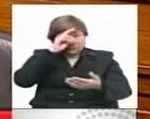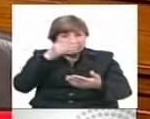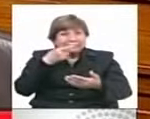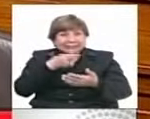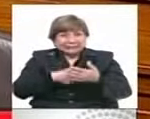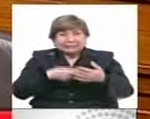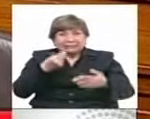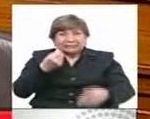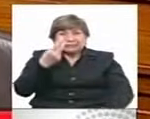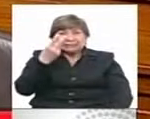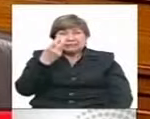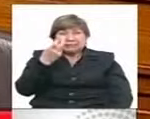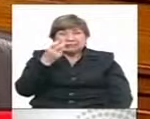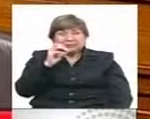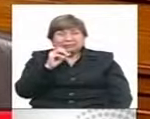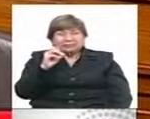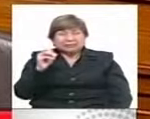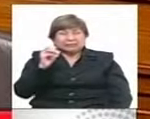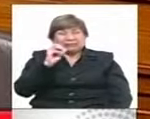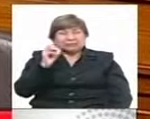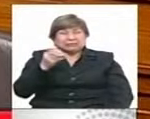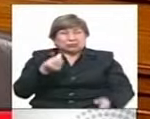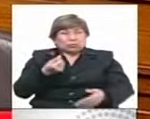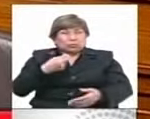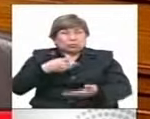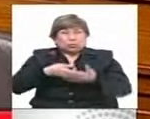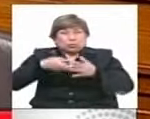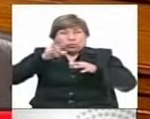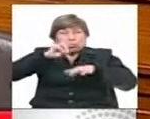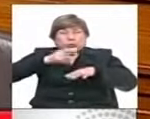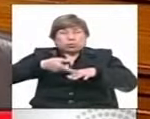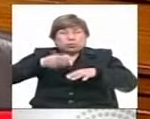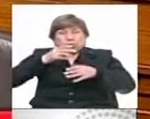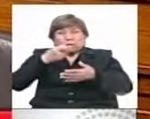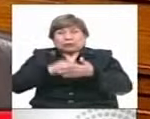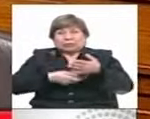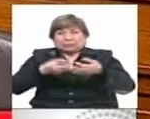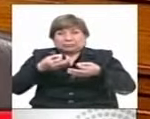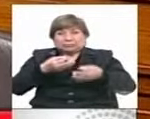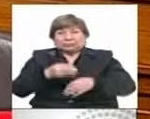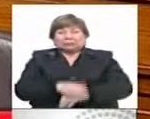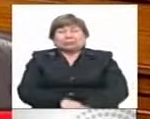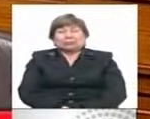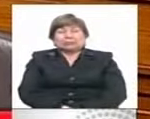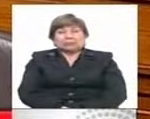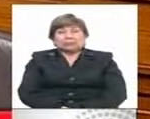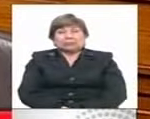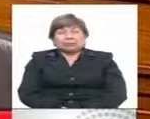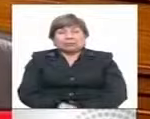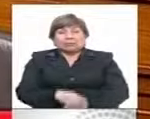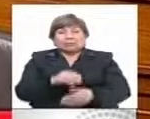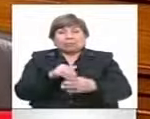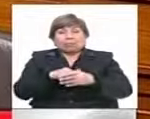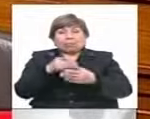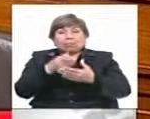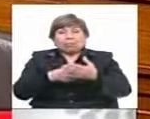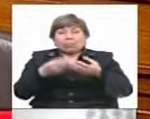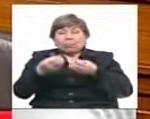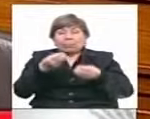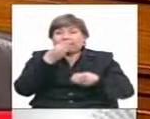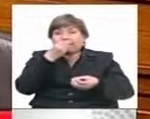costando el 200%. Y esto va a repercutir en el costo de